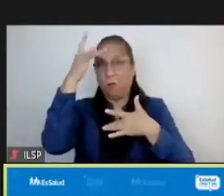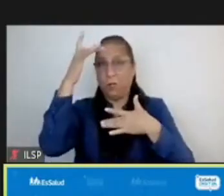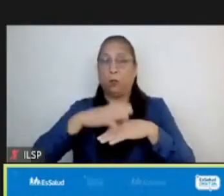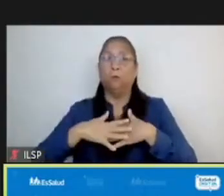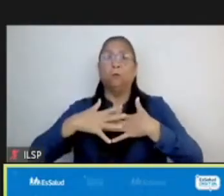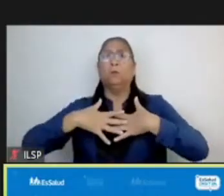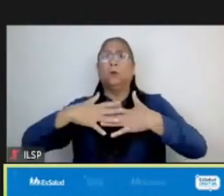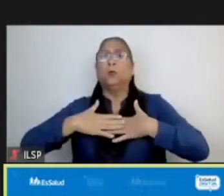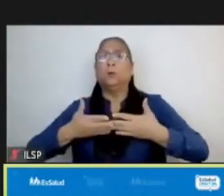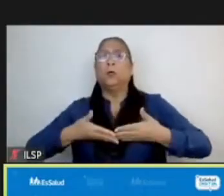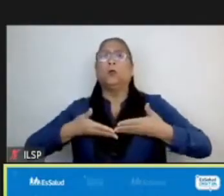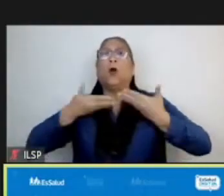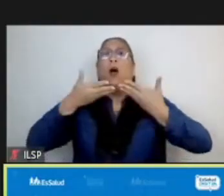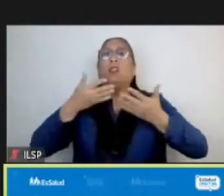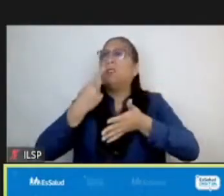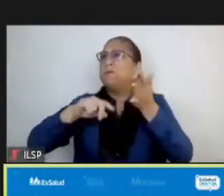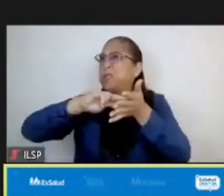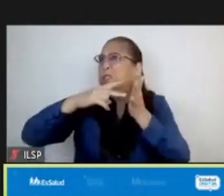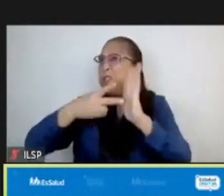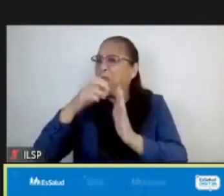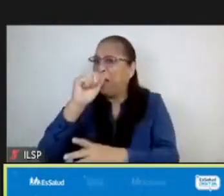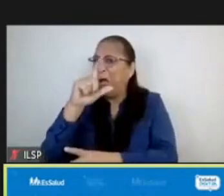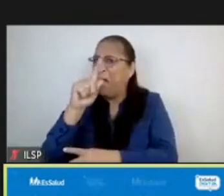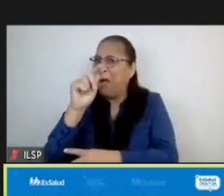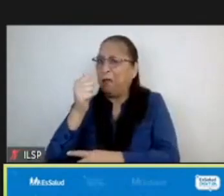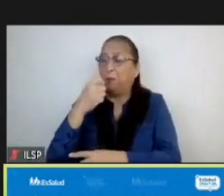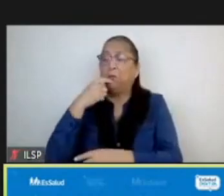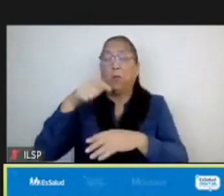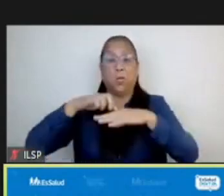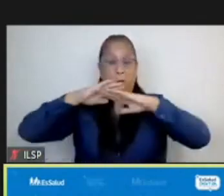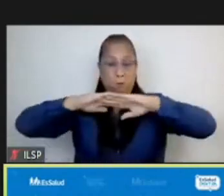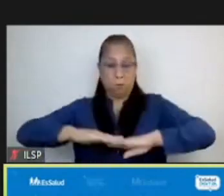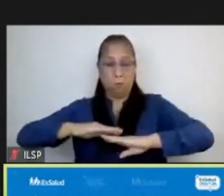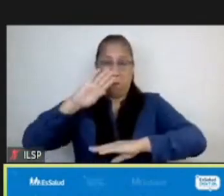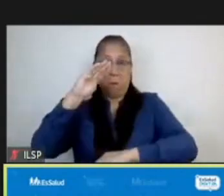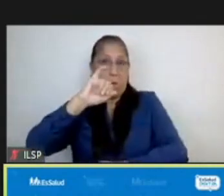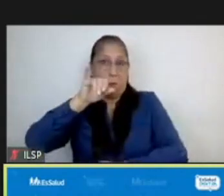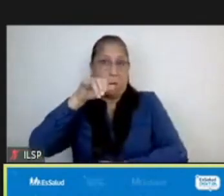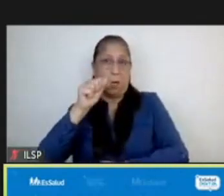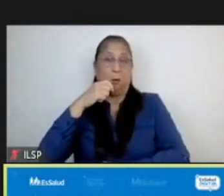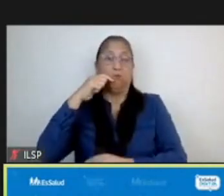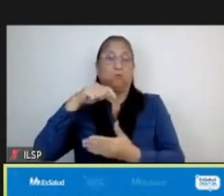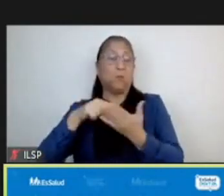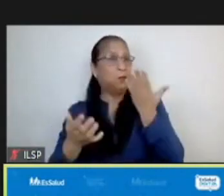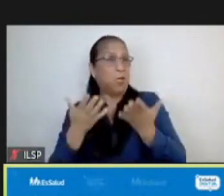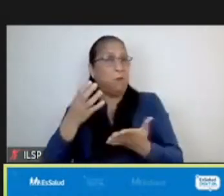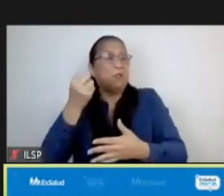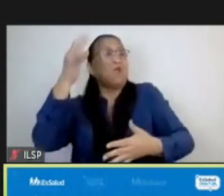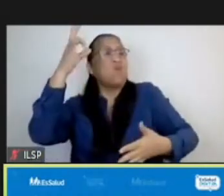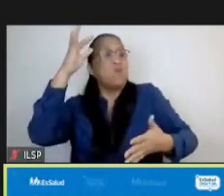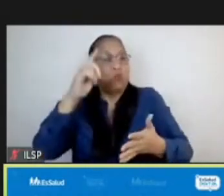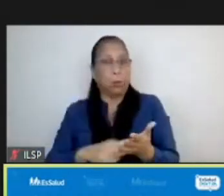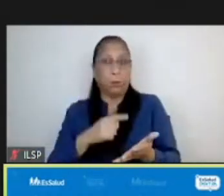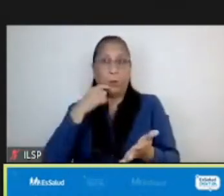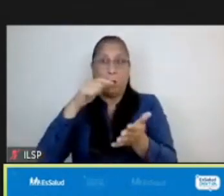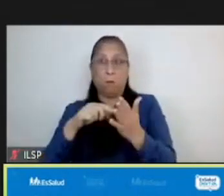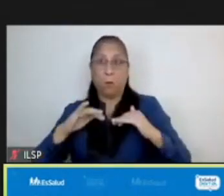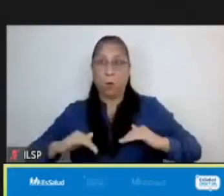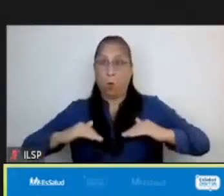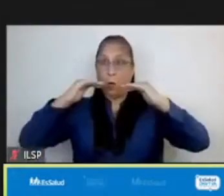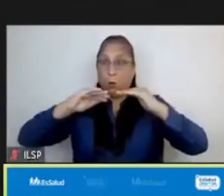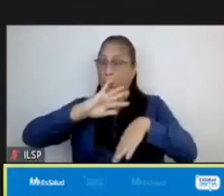a decirles qué es lo que es, y la vía aérea baja puede que tengamos en la vida quizá alguna vez, pero vía aérea alta todos hemos tenido